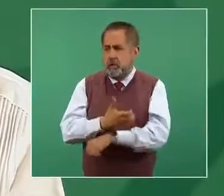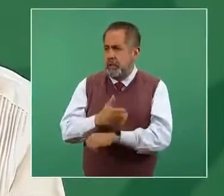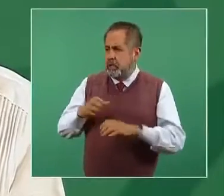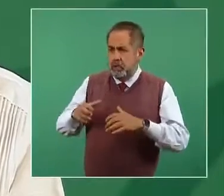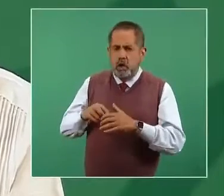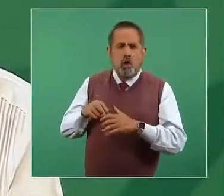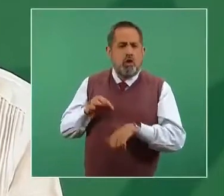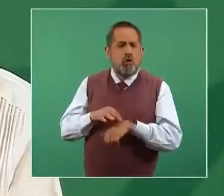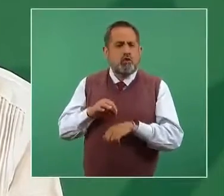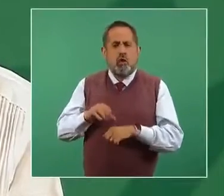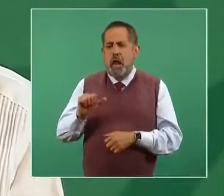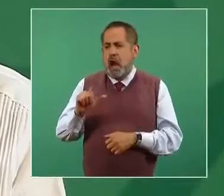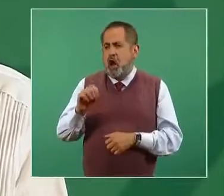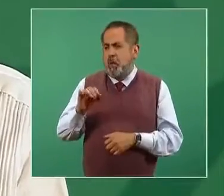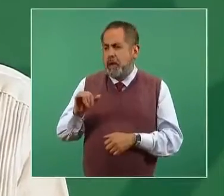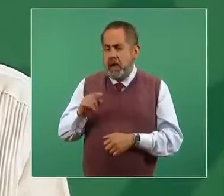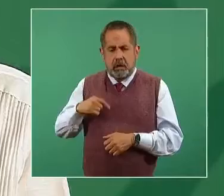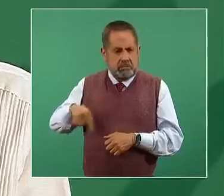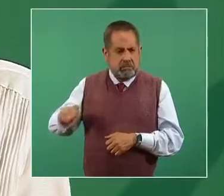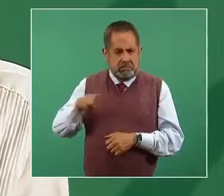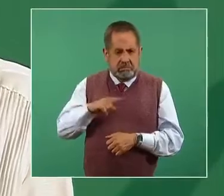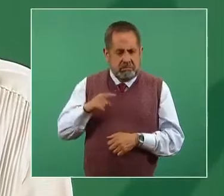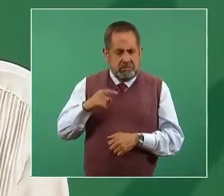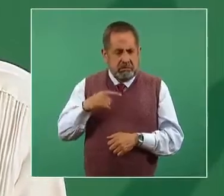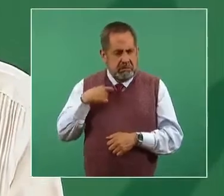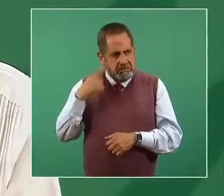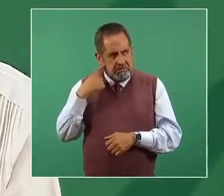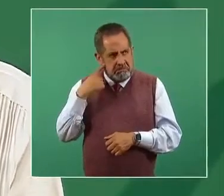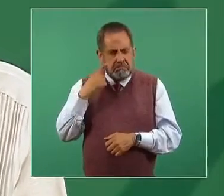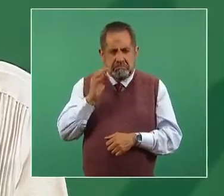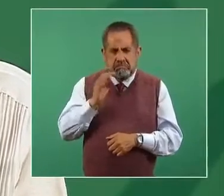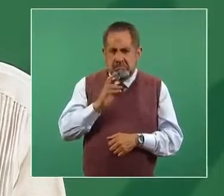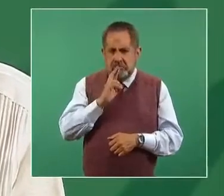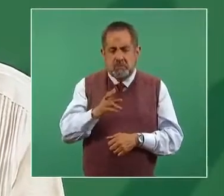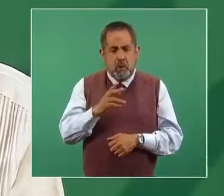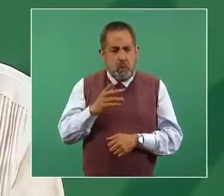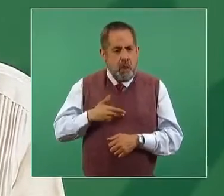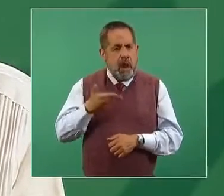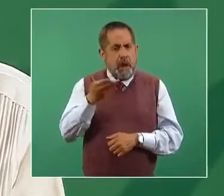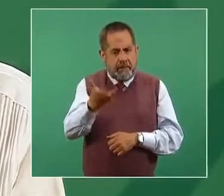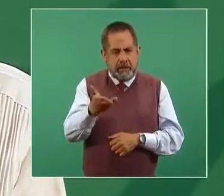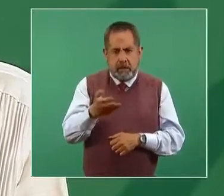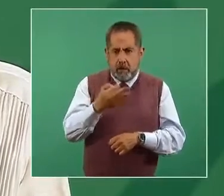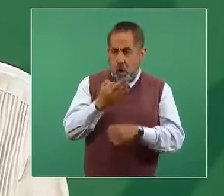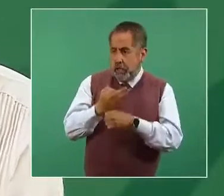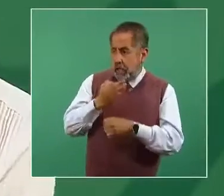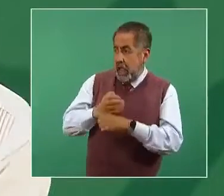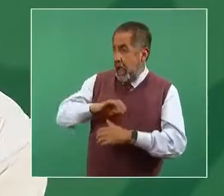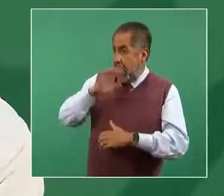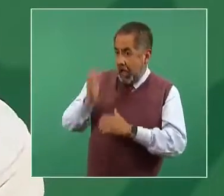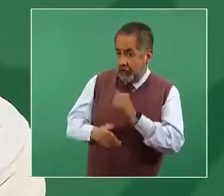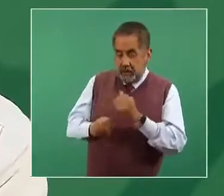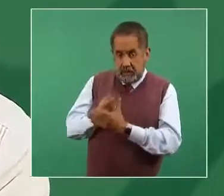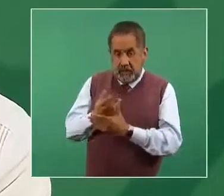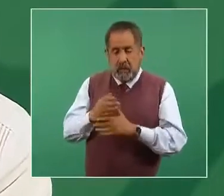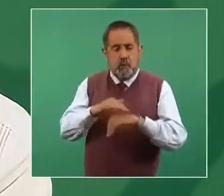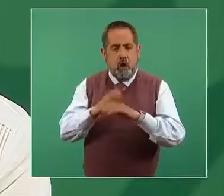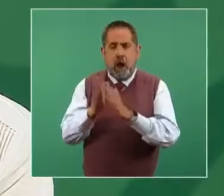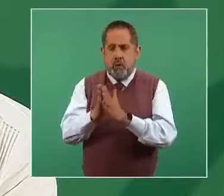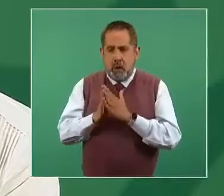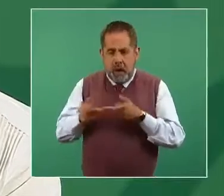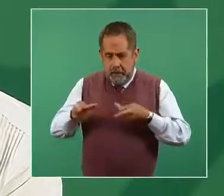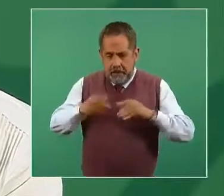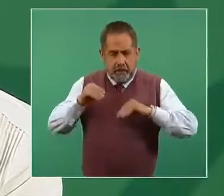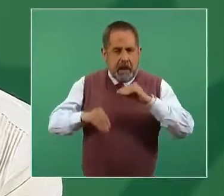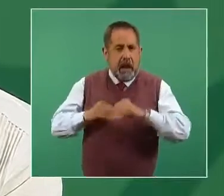del doctor Alomía, mis demás colegas seguramente me estarán escuchando y les voy a pedir, saliendo de aquí, que me ayuden a